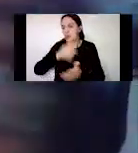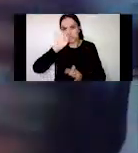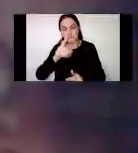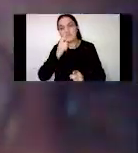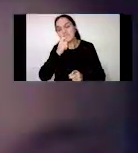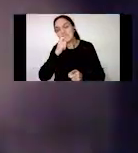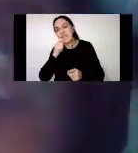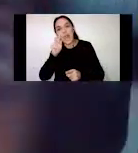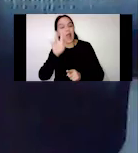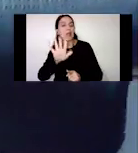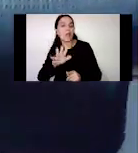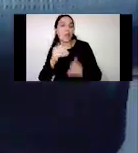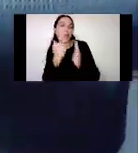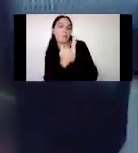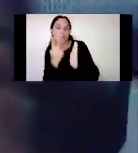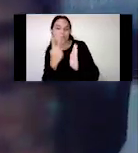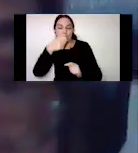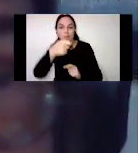medio, 2, y si no, tenés las 3 cuotas.